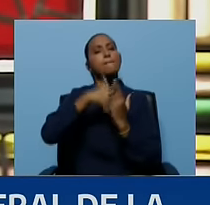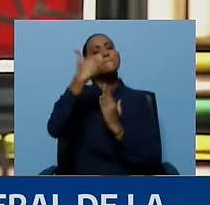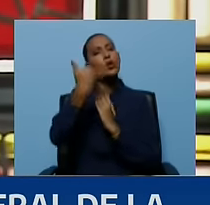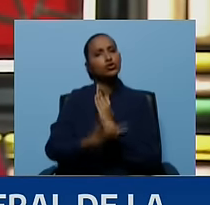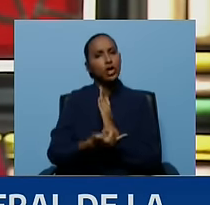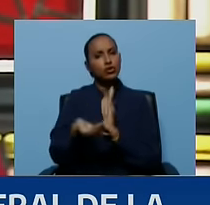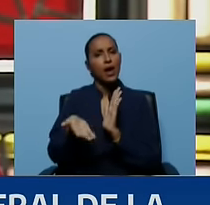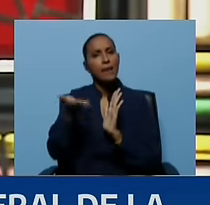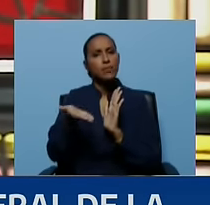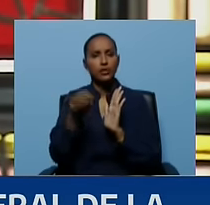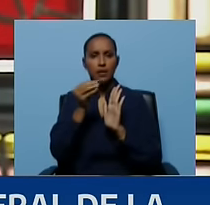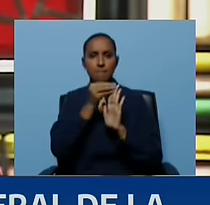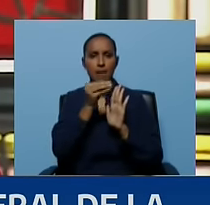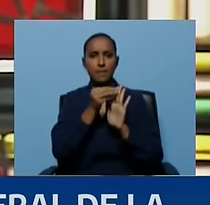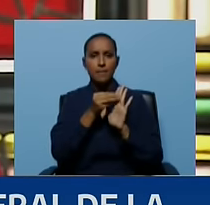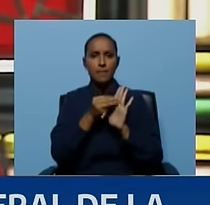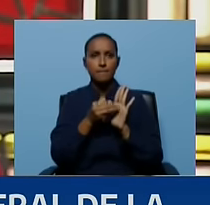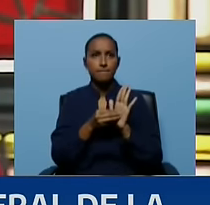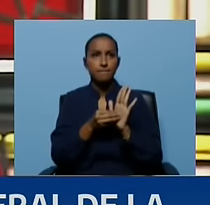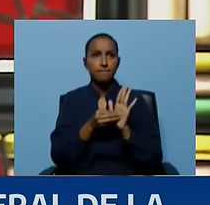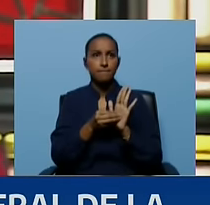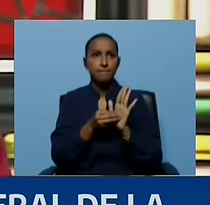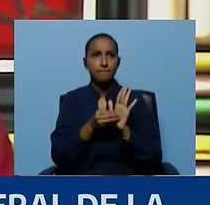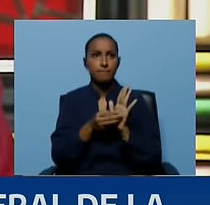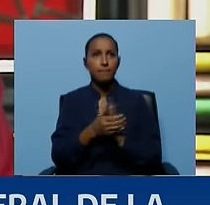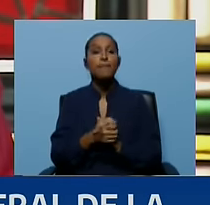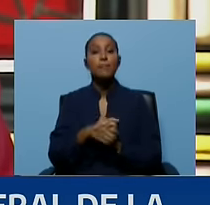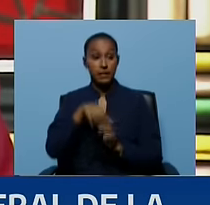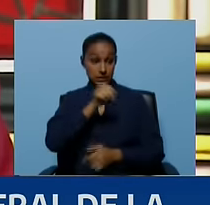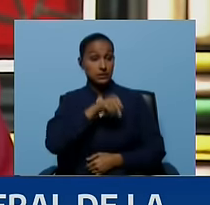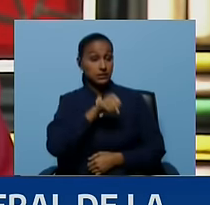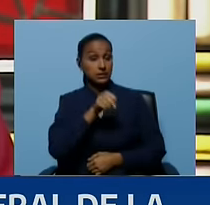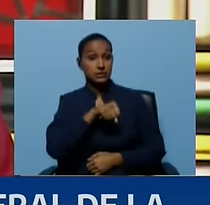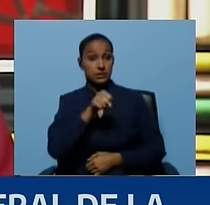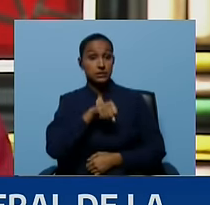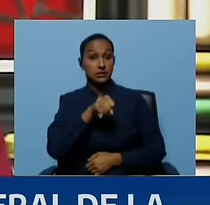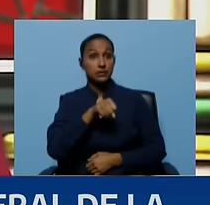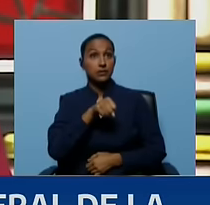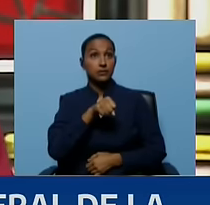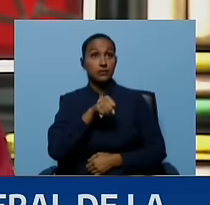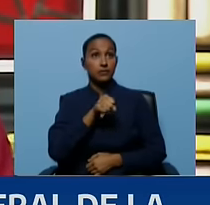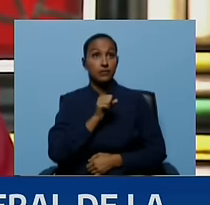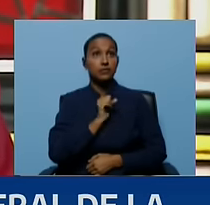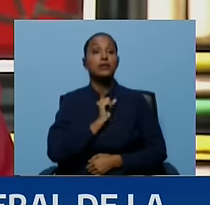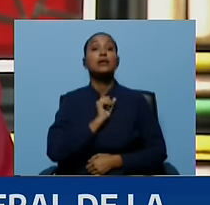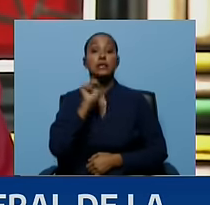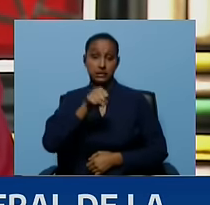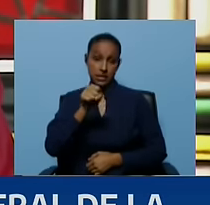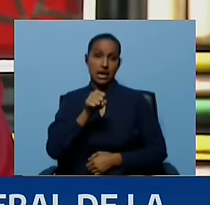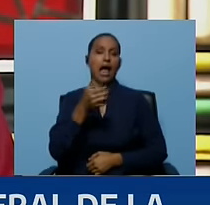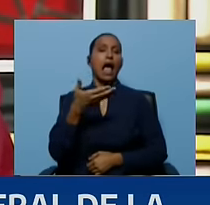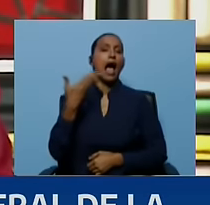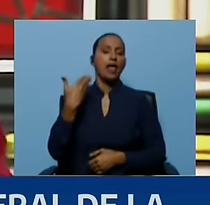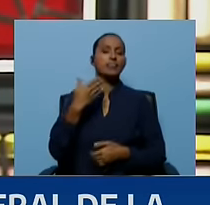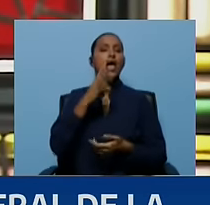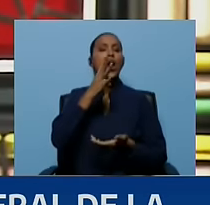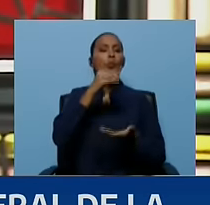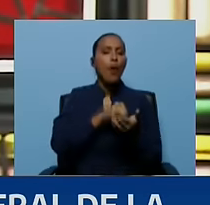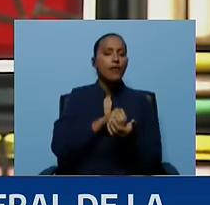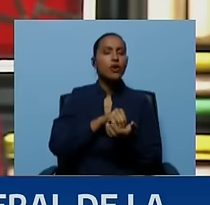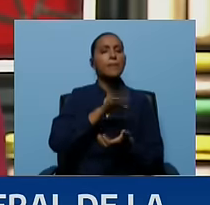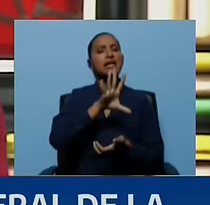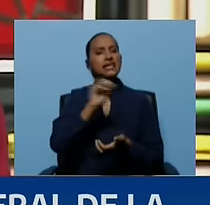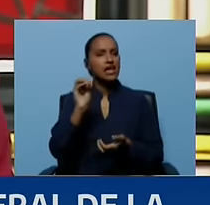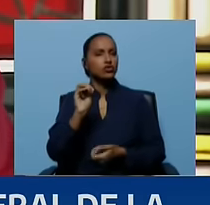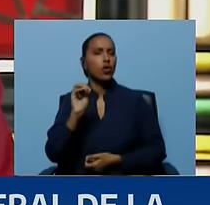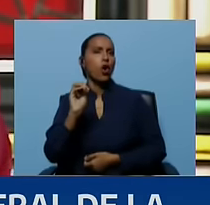la democracia. Ya va. 508. Sí, presidente, porque o 505. Eran 4.505. Teníamos